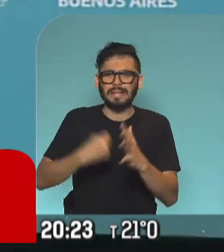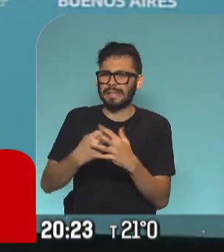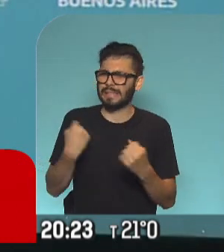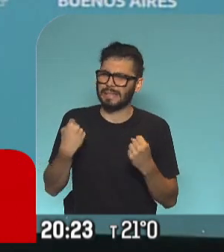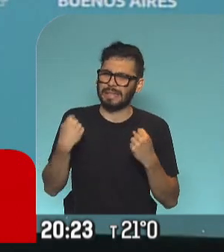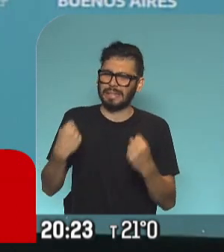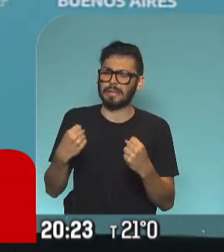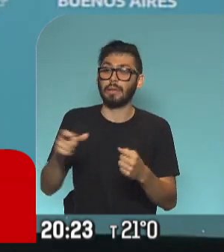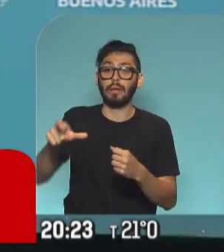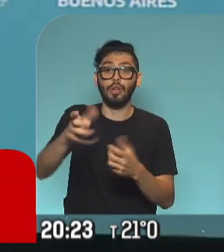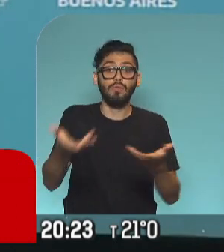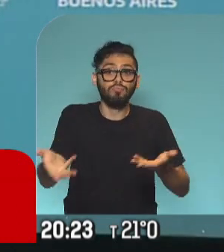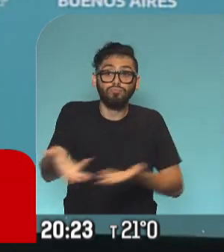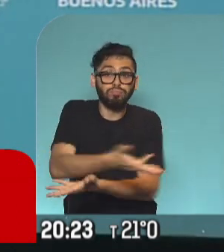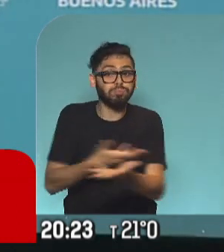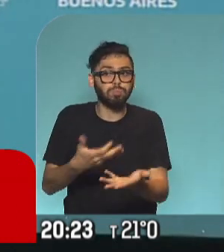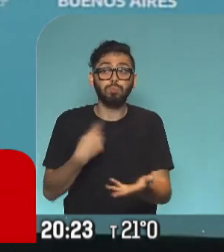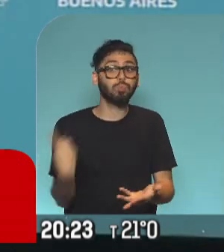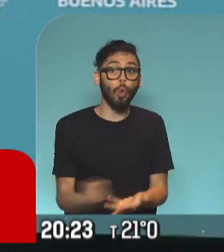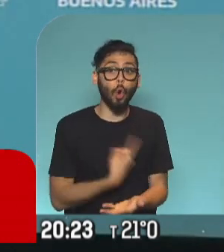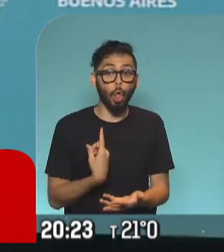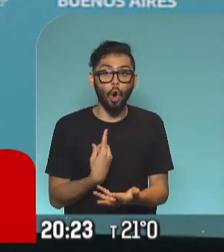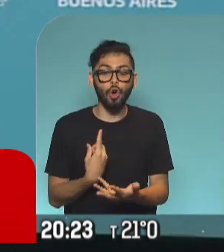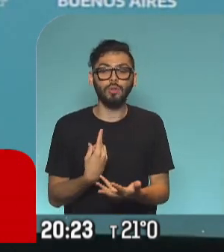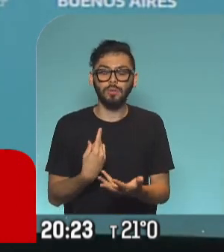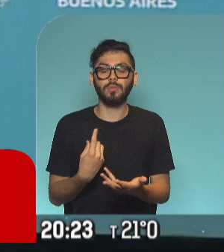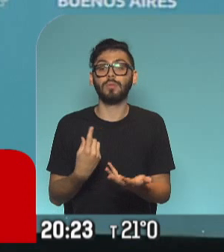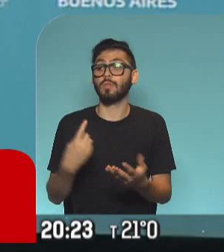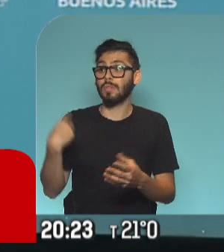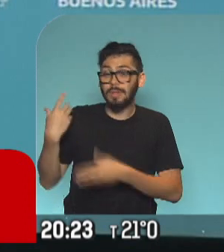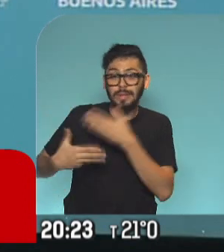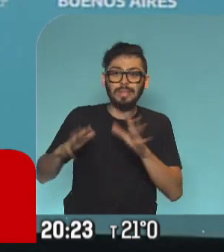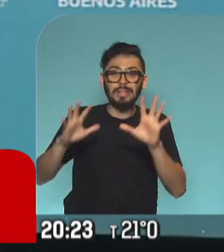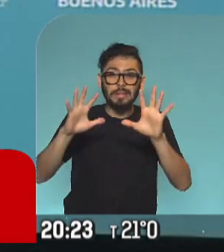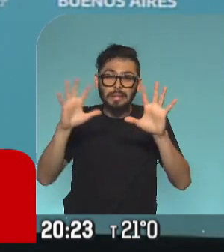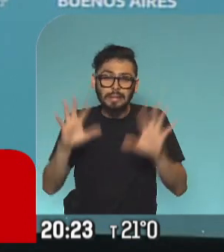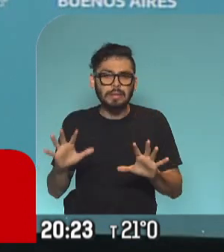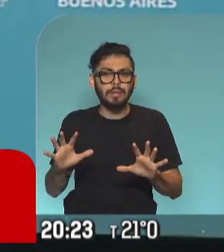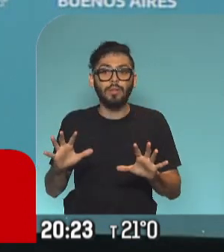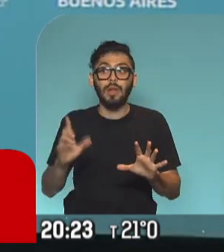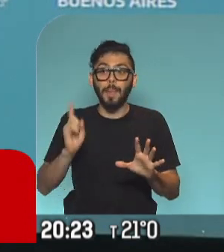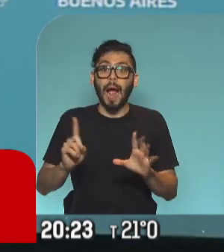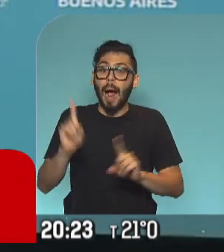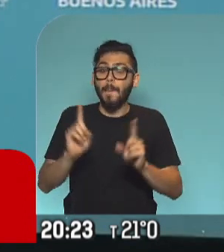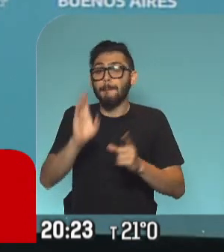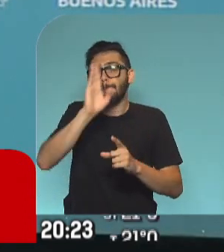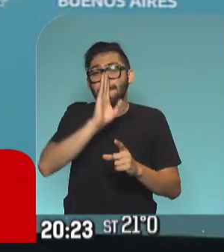solidaridad que pusimos en juego, por todo lo que hicimos y también por todo lo que dejamos de